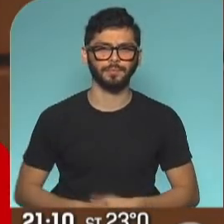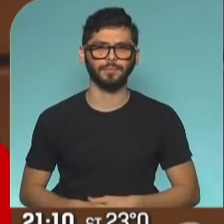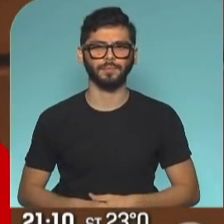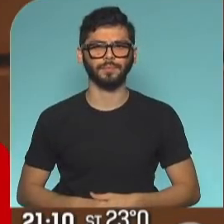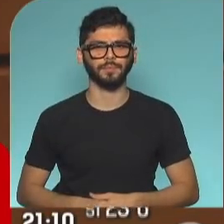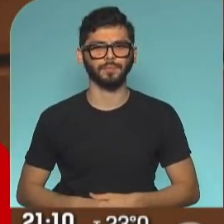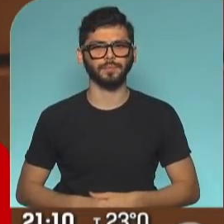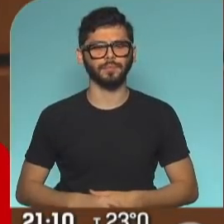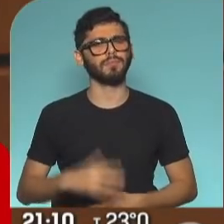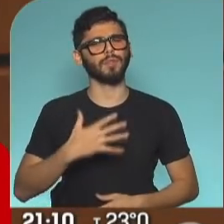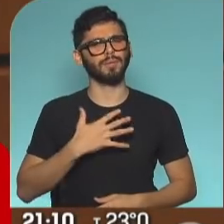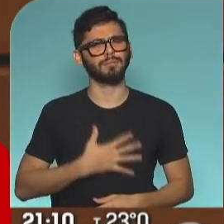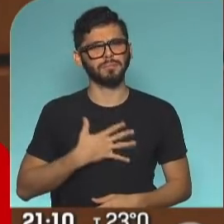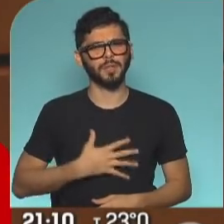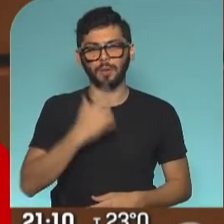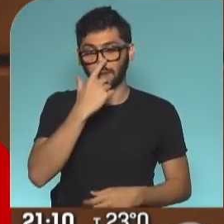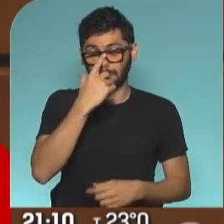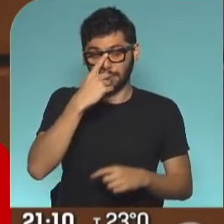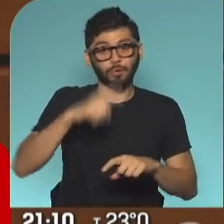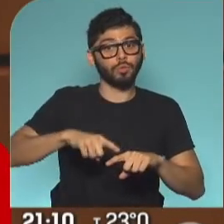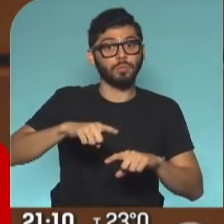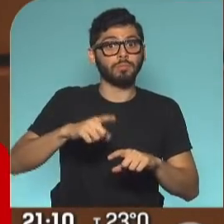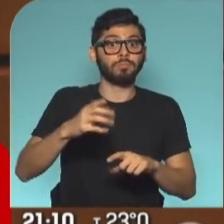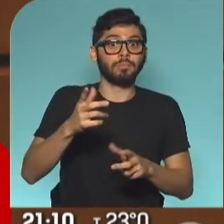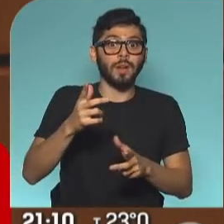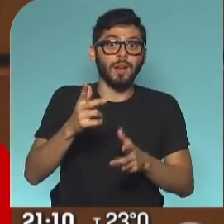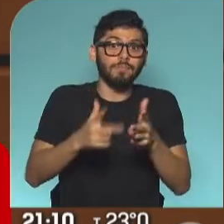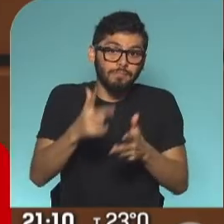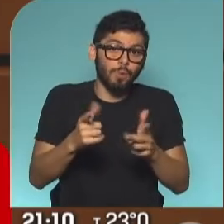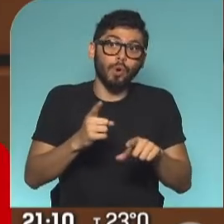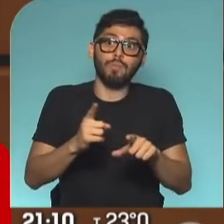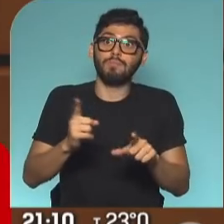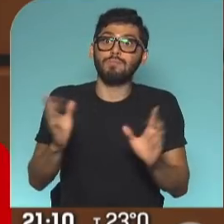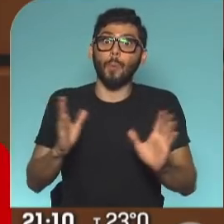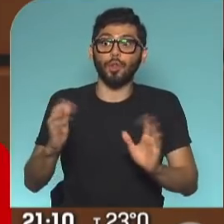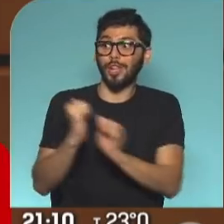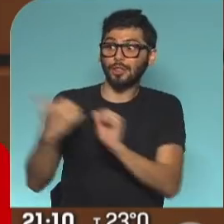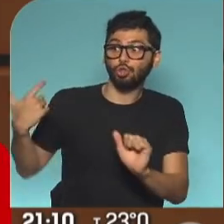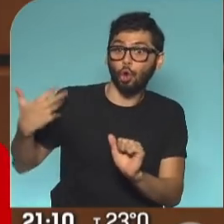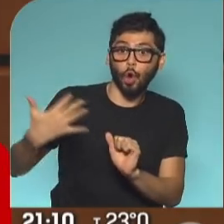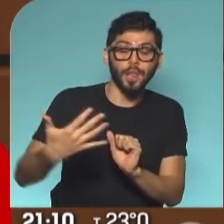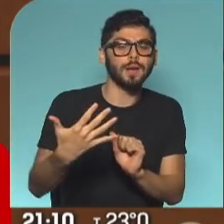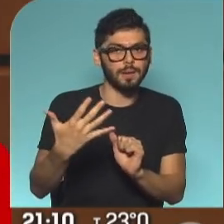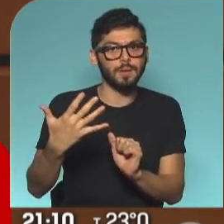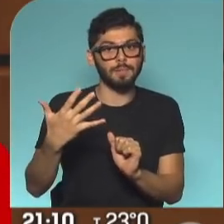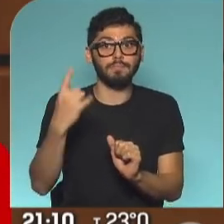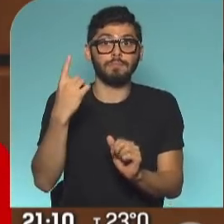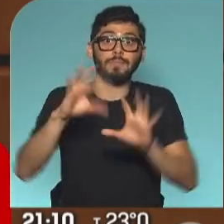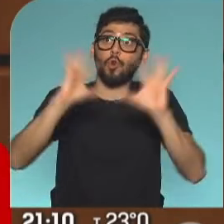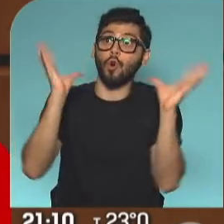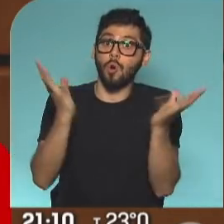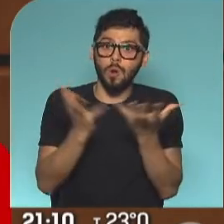Compartir con ustedes algunas reflexiones en un tiempo singular de la historia de la humanidad.